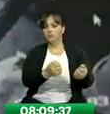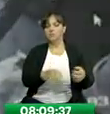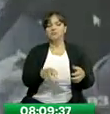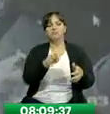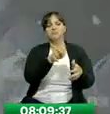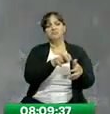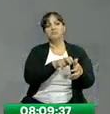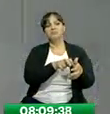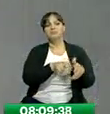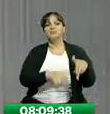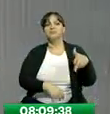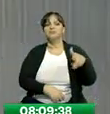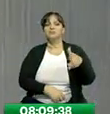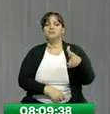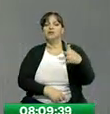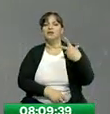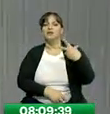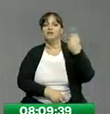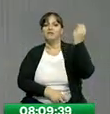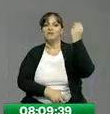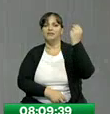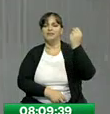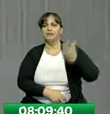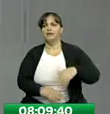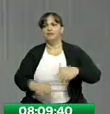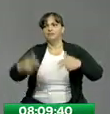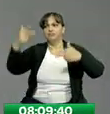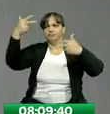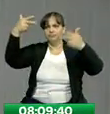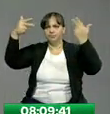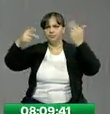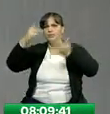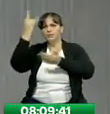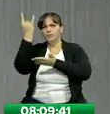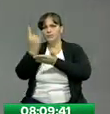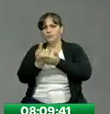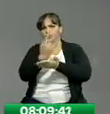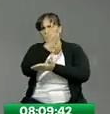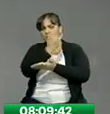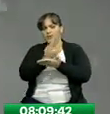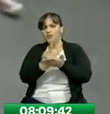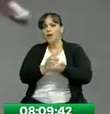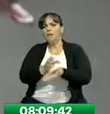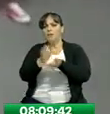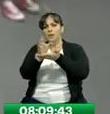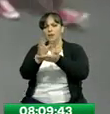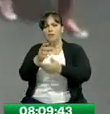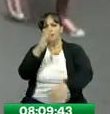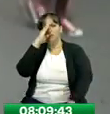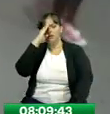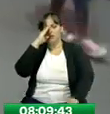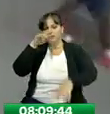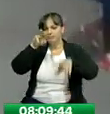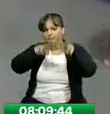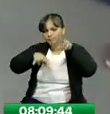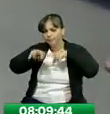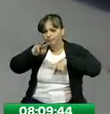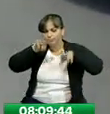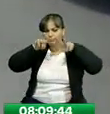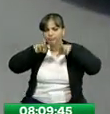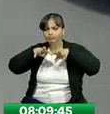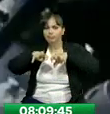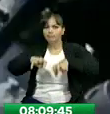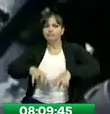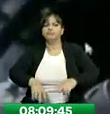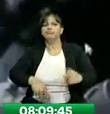los vídeos ya fueron entregados a la policía y está tras la pista de estos individuos al parecer serían los vistos que tienen